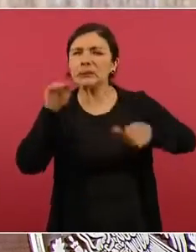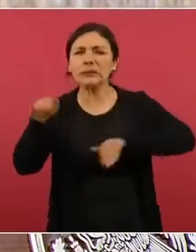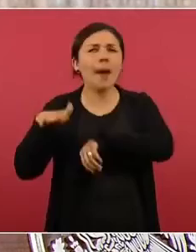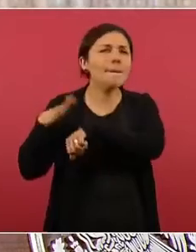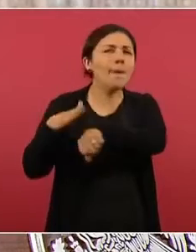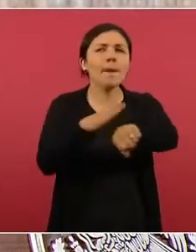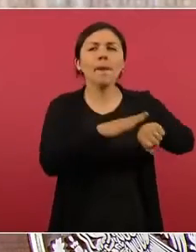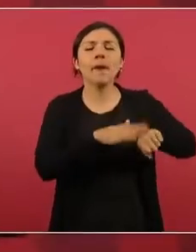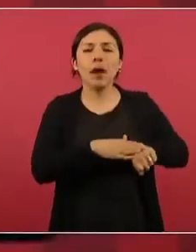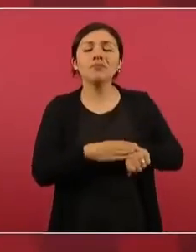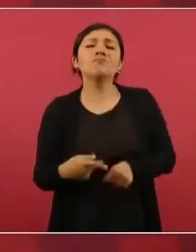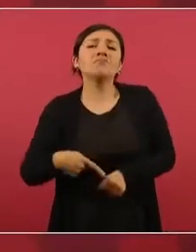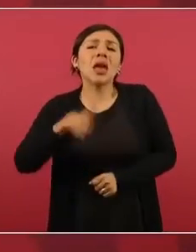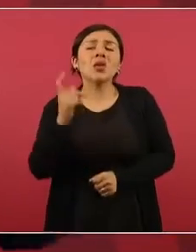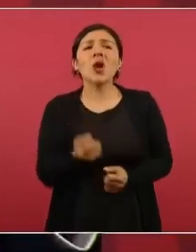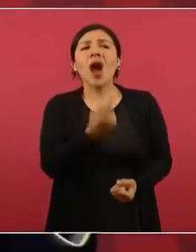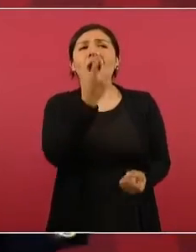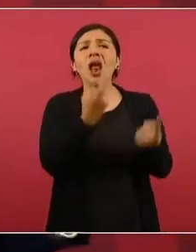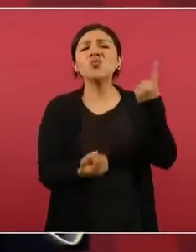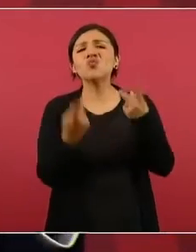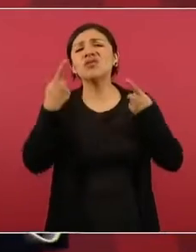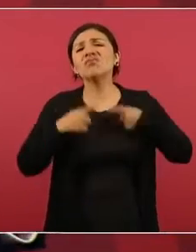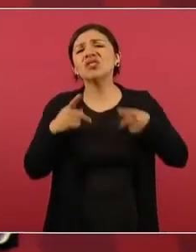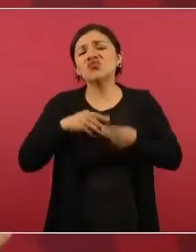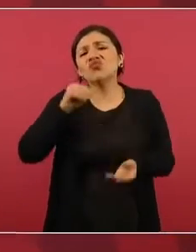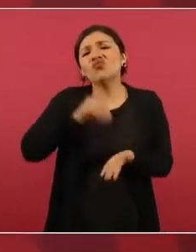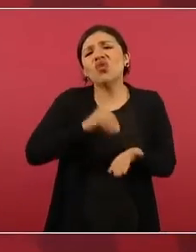pues hay autoridades que se meten